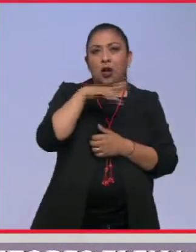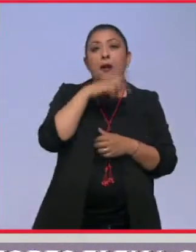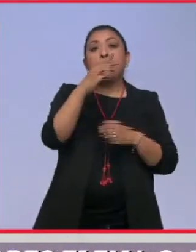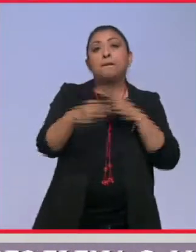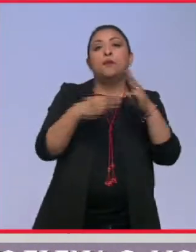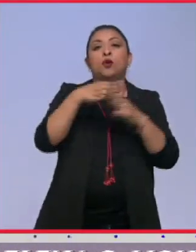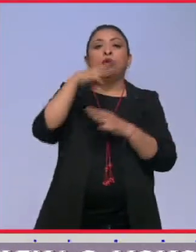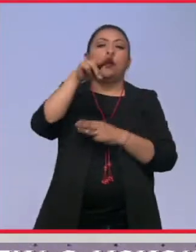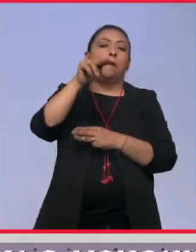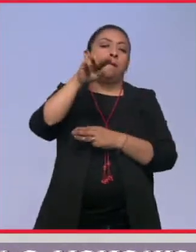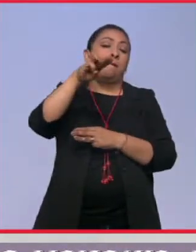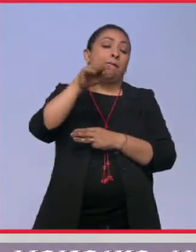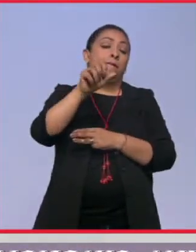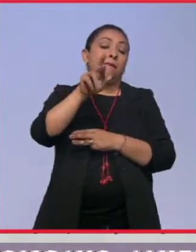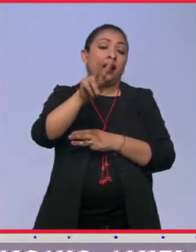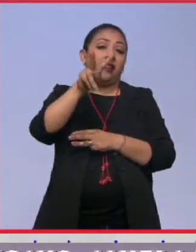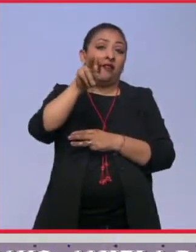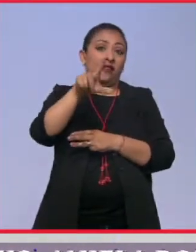mundo Marvel